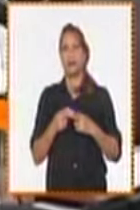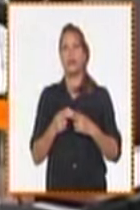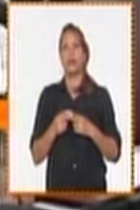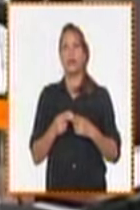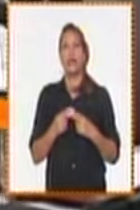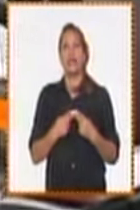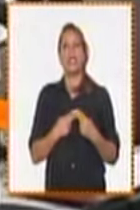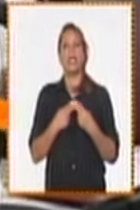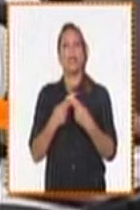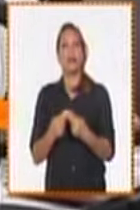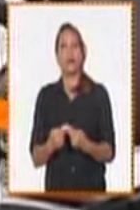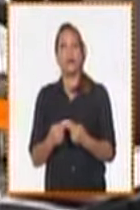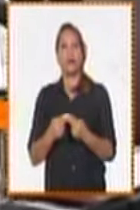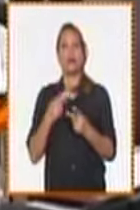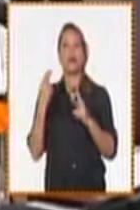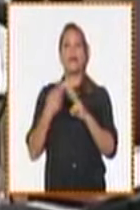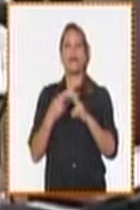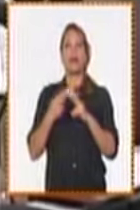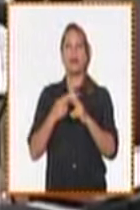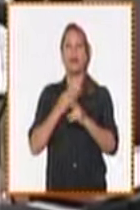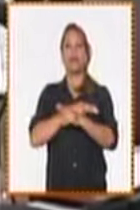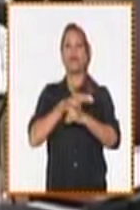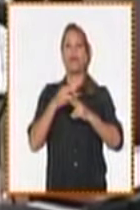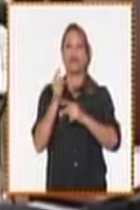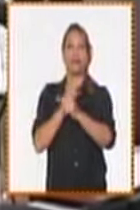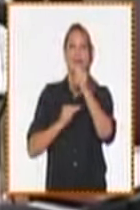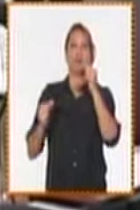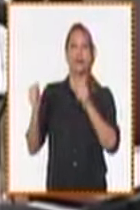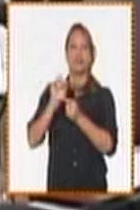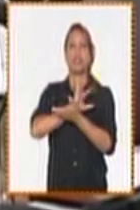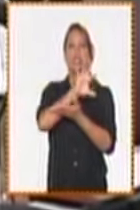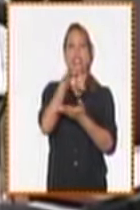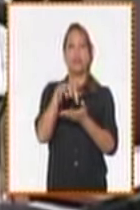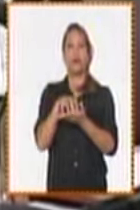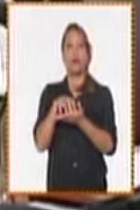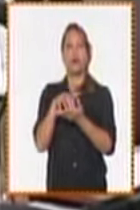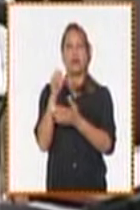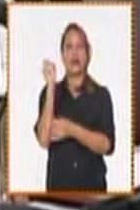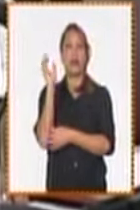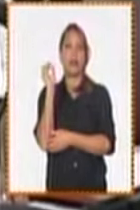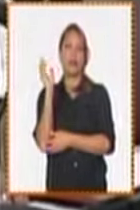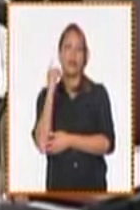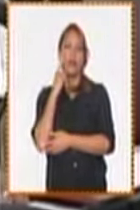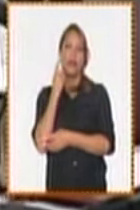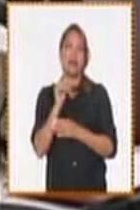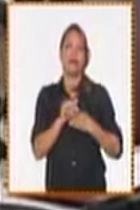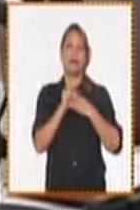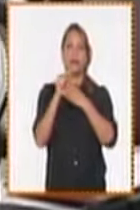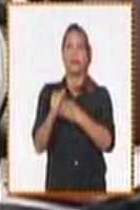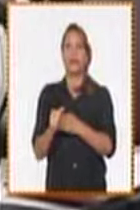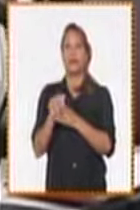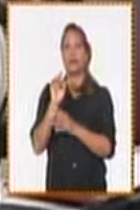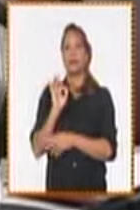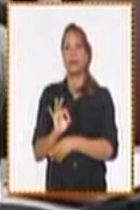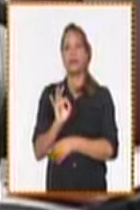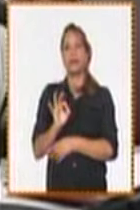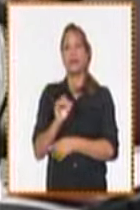Bayamo en el pedestal de la historia, como ciudad antorcha, como ciudad jefeni, que desde su